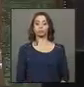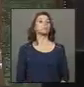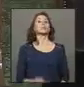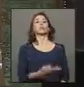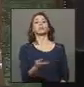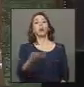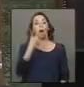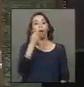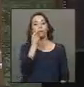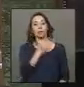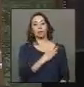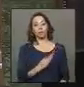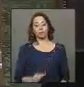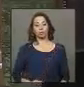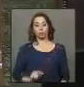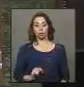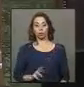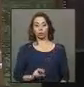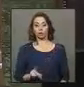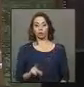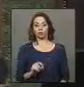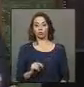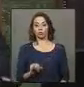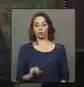Ofrezco la palabra al diputado señor Trisoto.